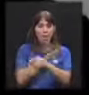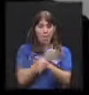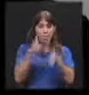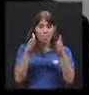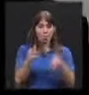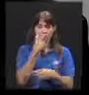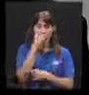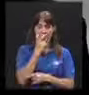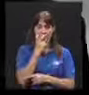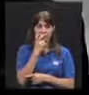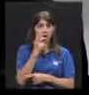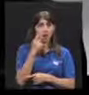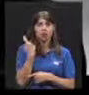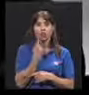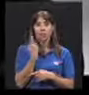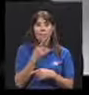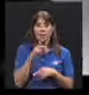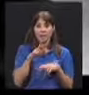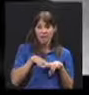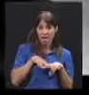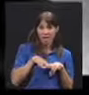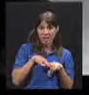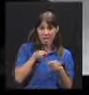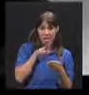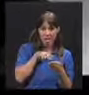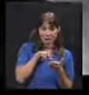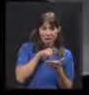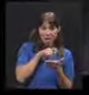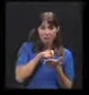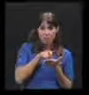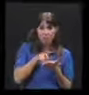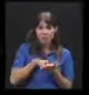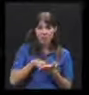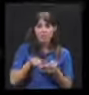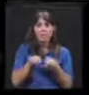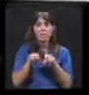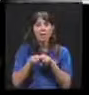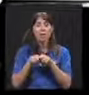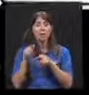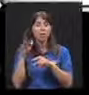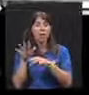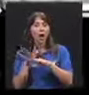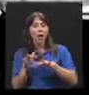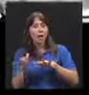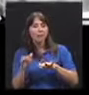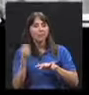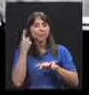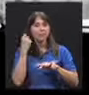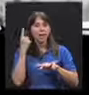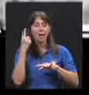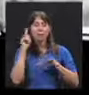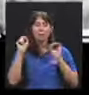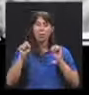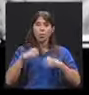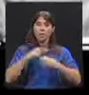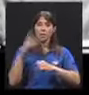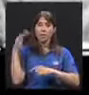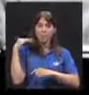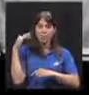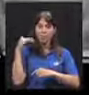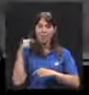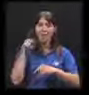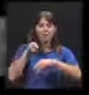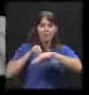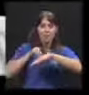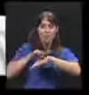auditivos. Los músicos invidentes no pueden solo sentarse y leer notas. Estos deben tocarlas, entenderlas y memorizarlas para poder tocar